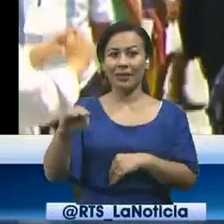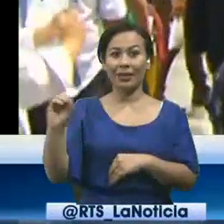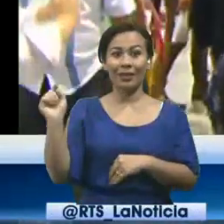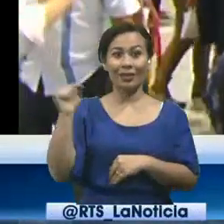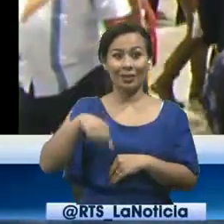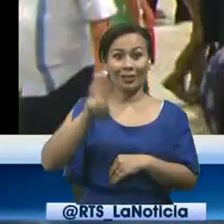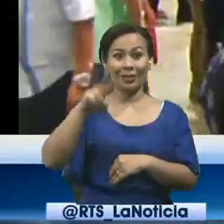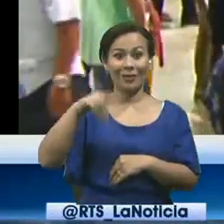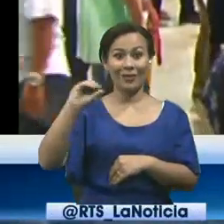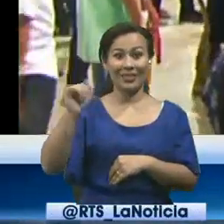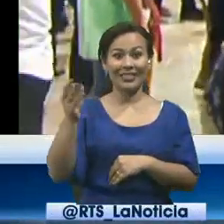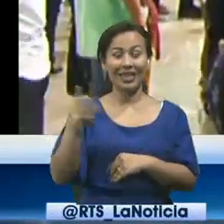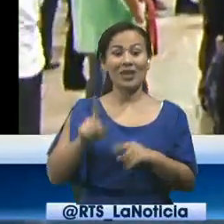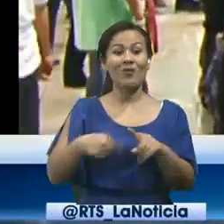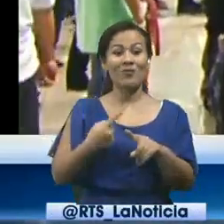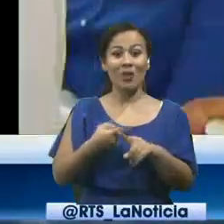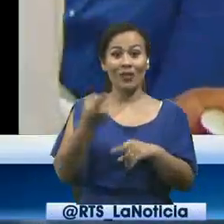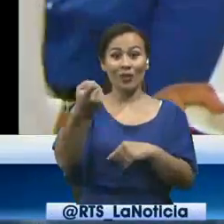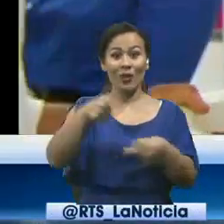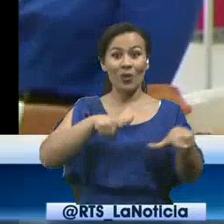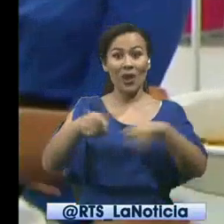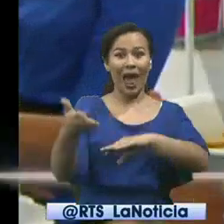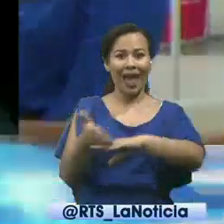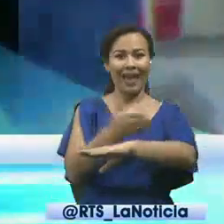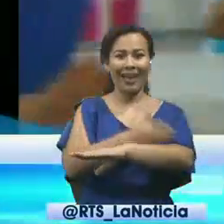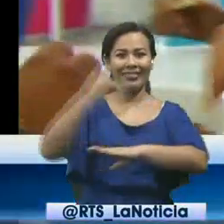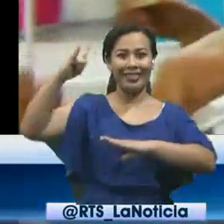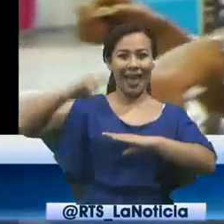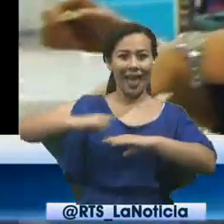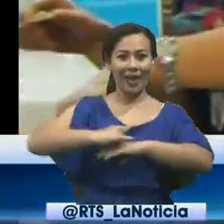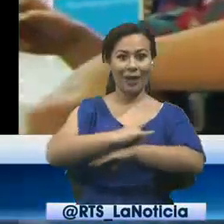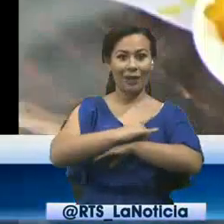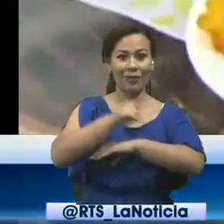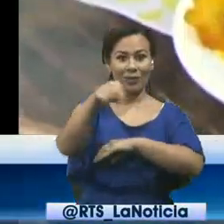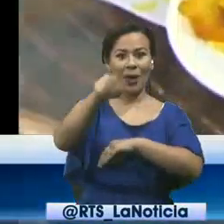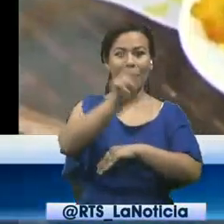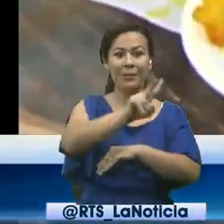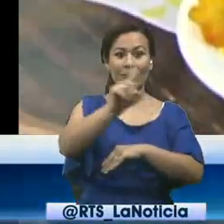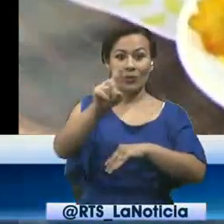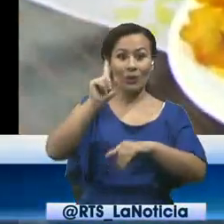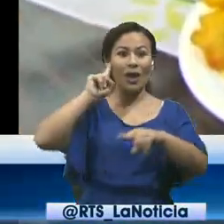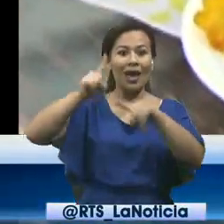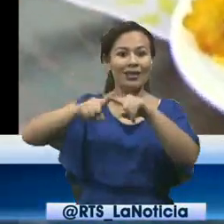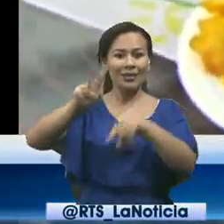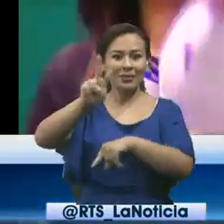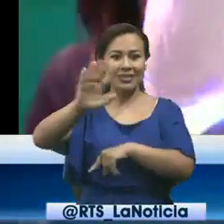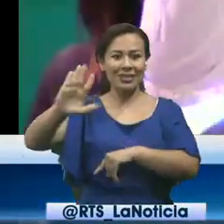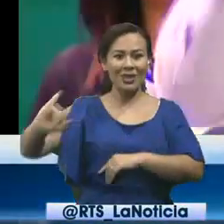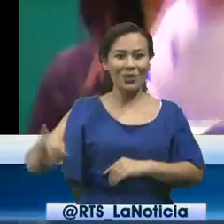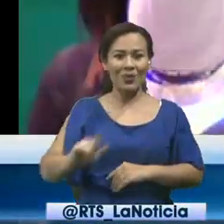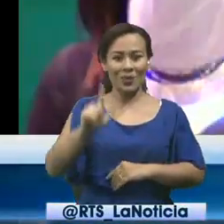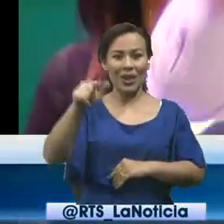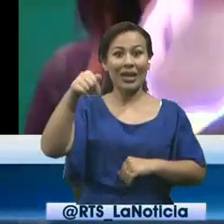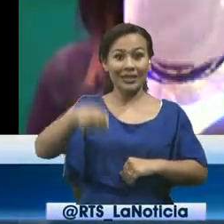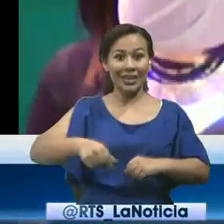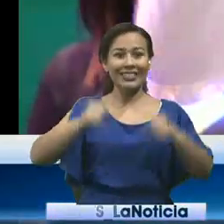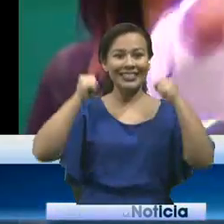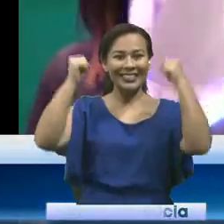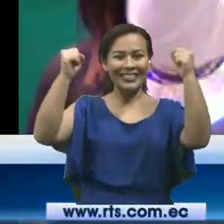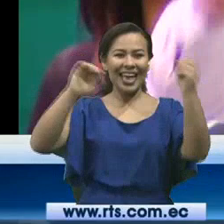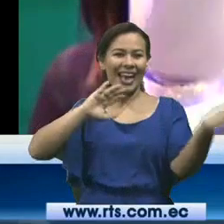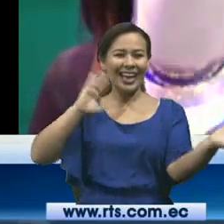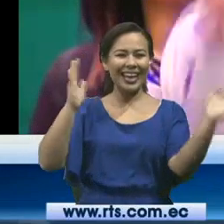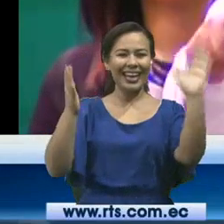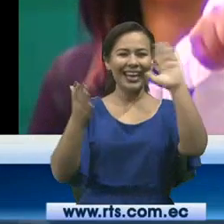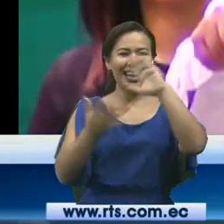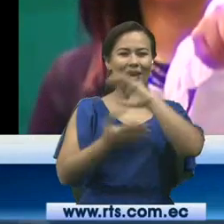2016. El evento se desarrolla en el Centro de Convenciones del 21 al 25 de julio. Y el éxito es cambiarle para bien la